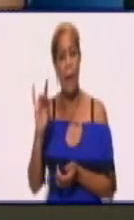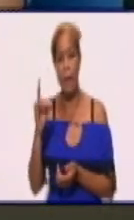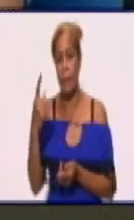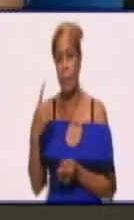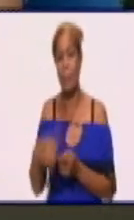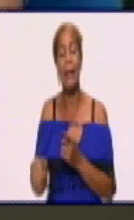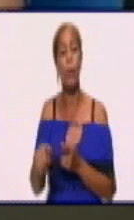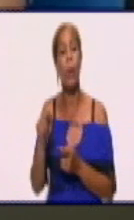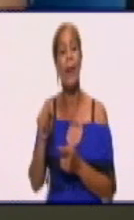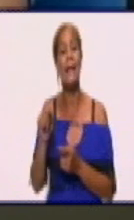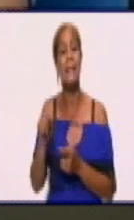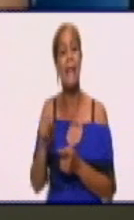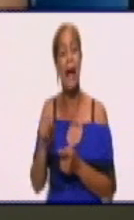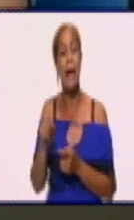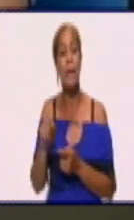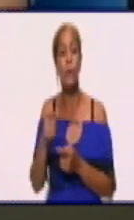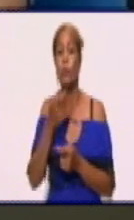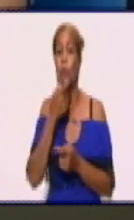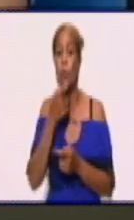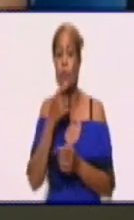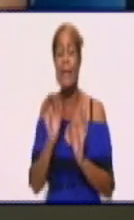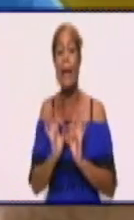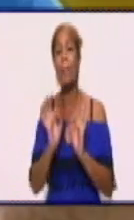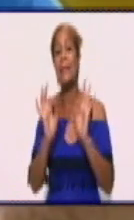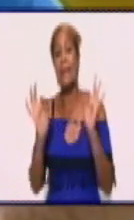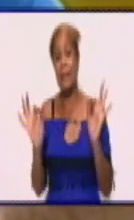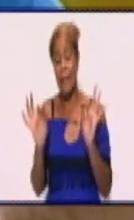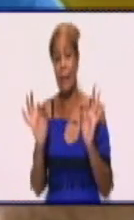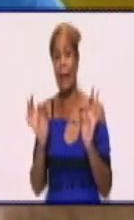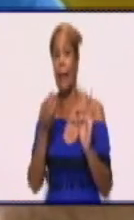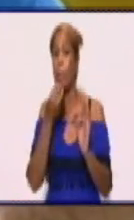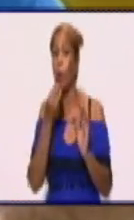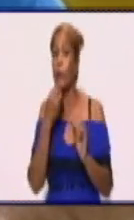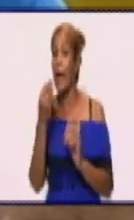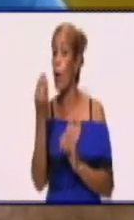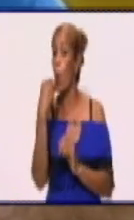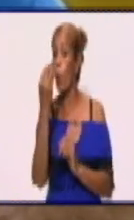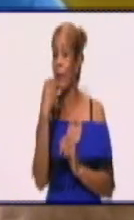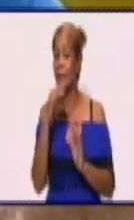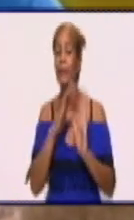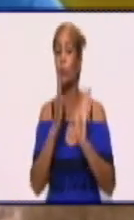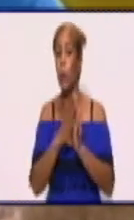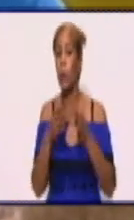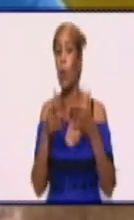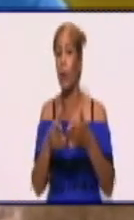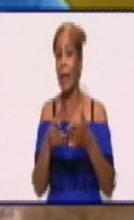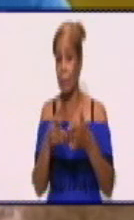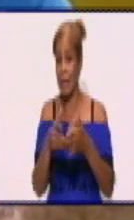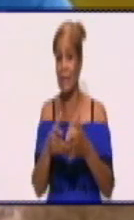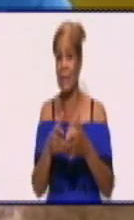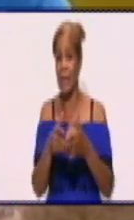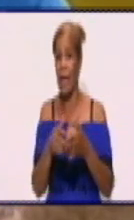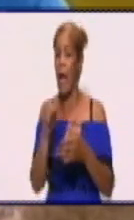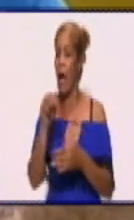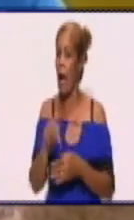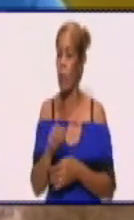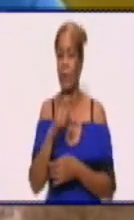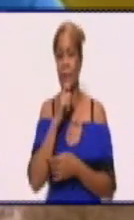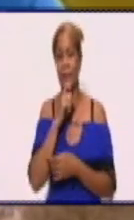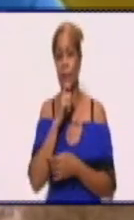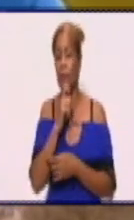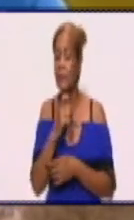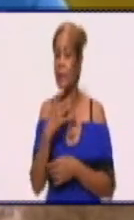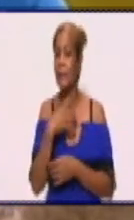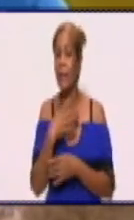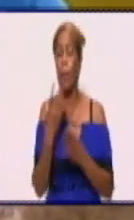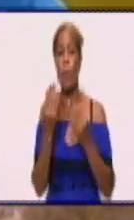repostería especializada que podían disfrutar los bayameses y en Manzanillo también, en los Palacios de los Dulces, y que tanta demanda